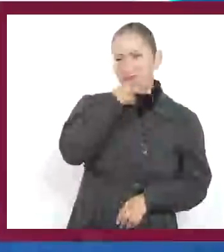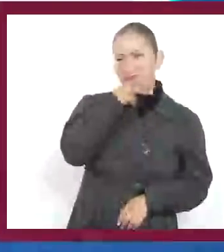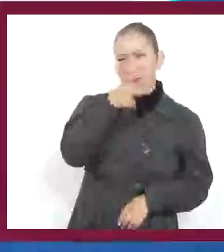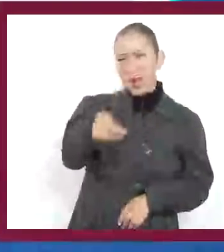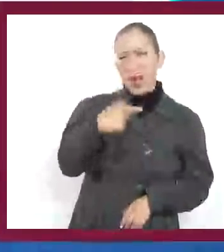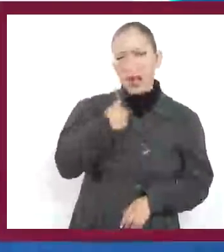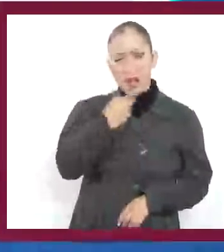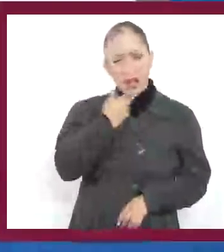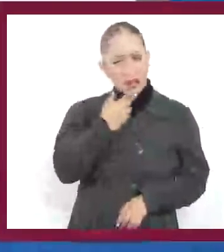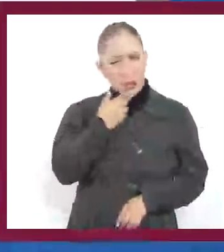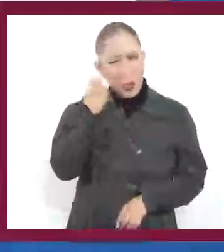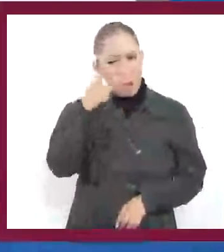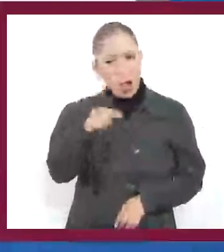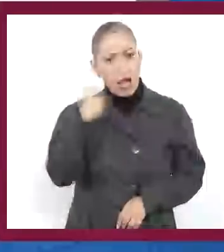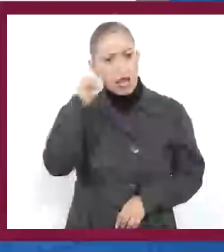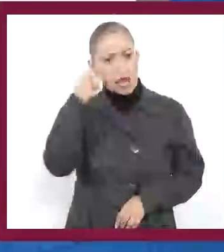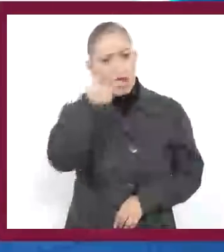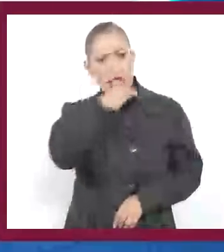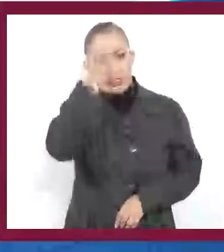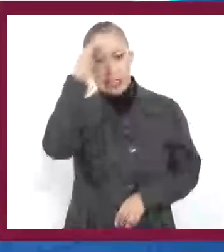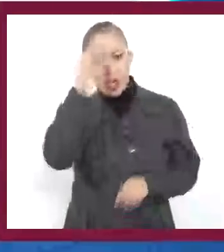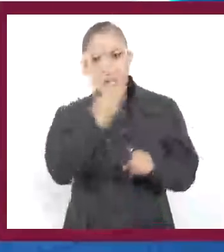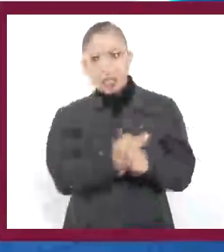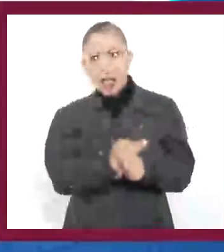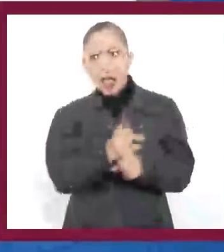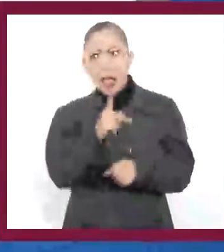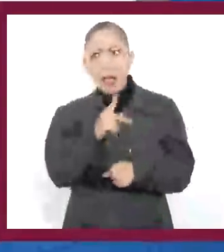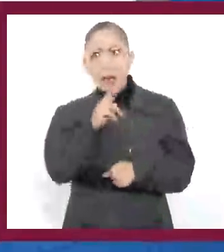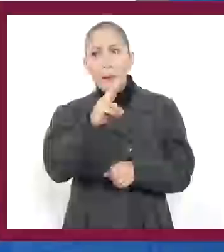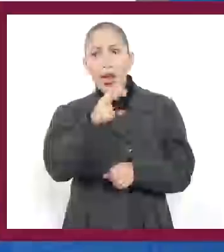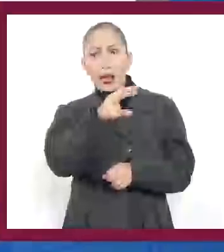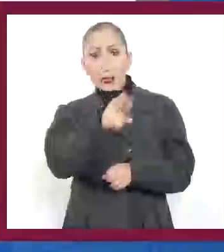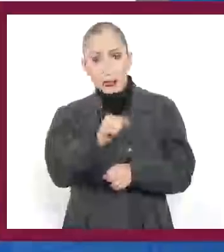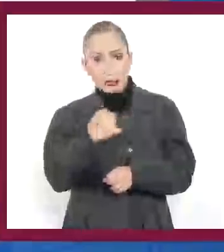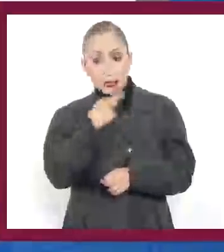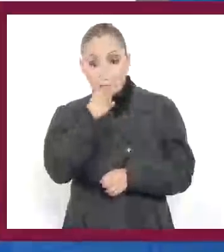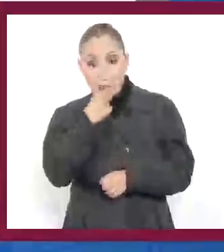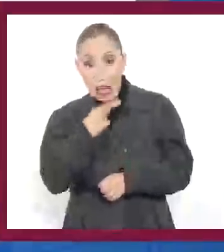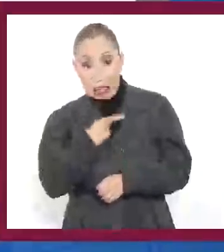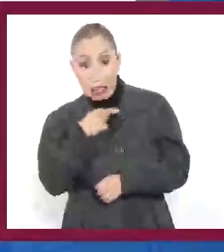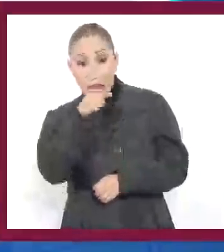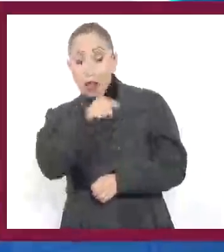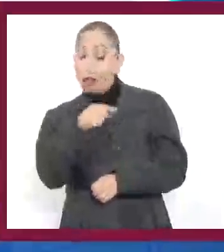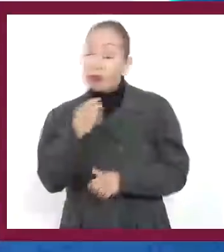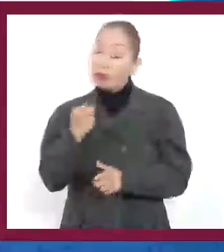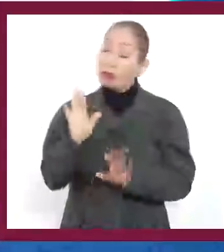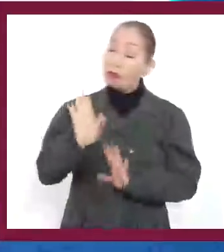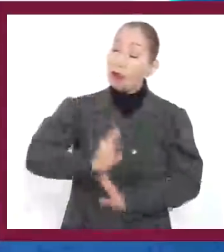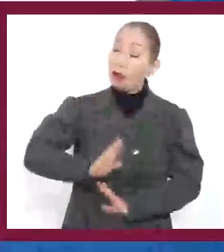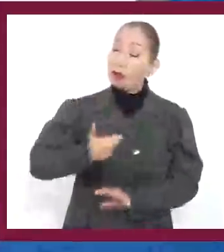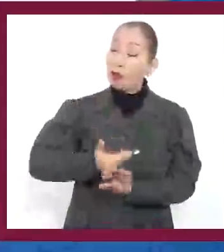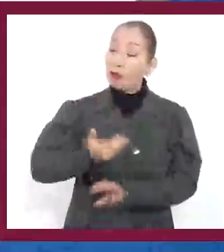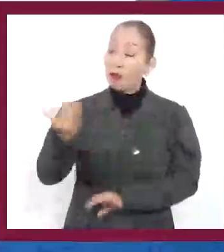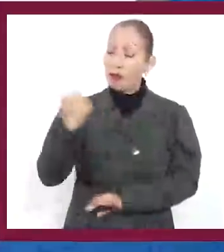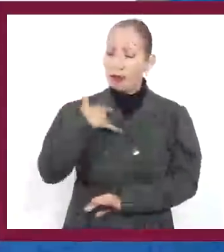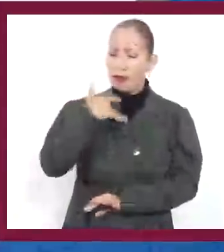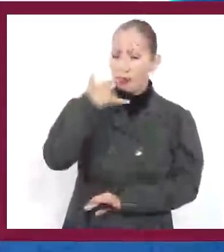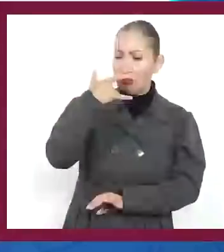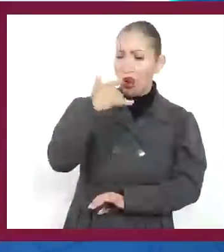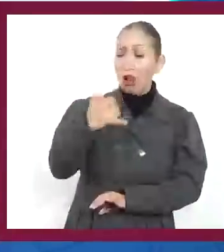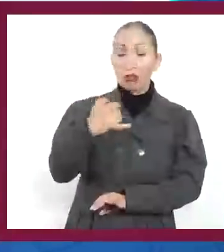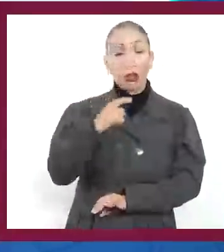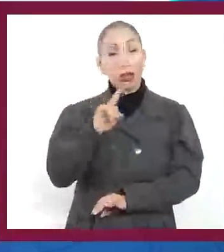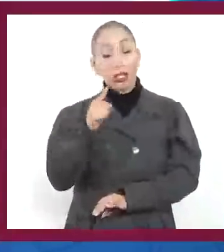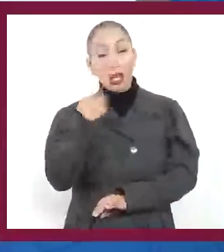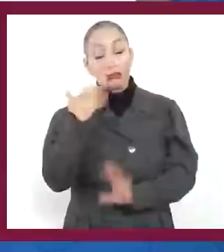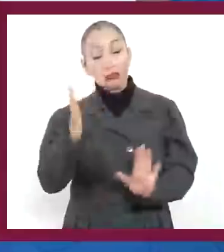solo sirvieran para irritar a la señorita Price Wright. Me dijo que aquello le parecía muy extraño y que